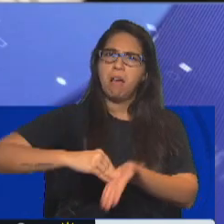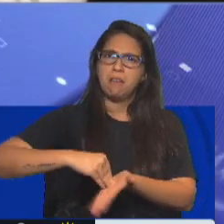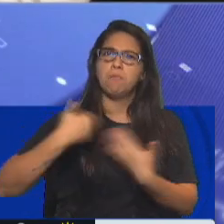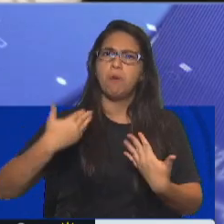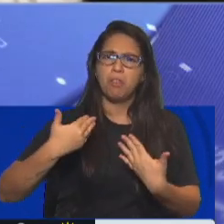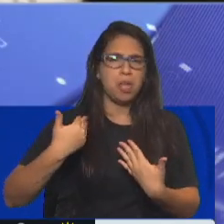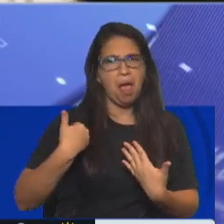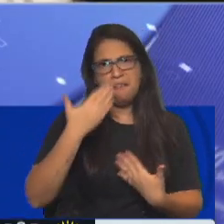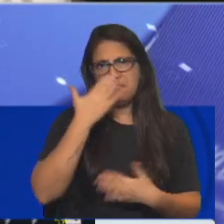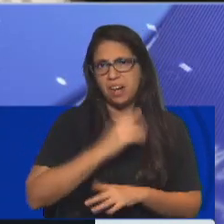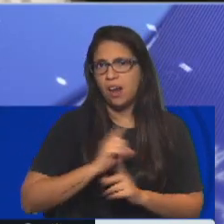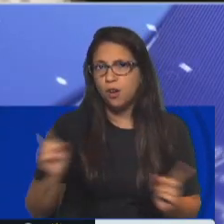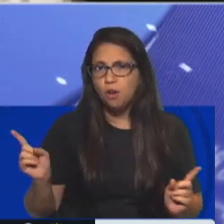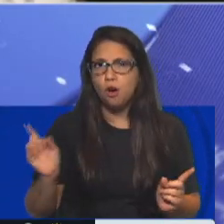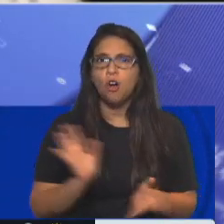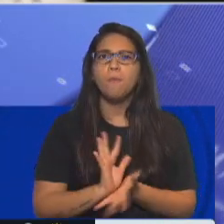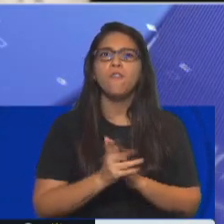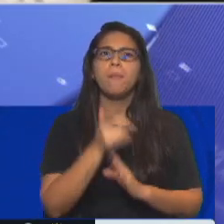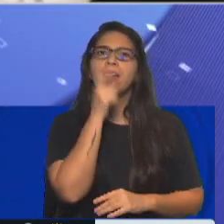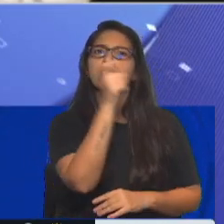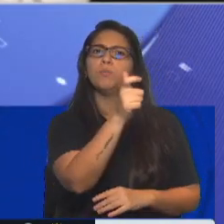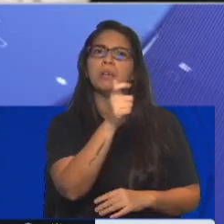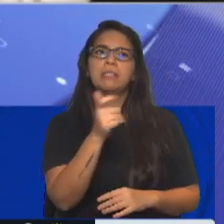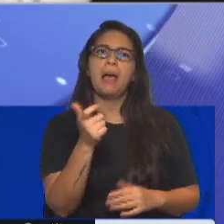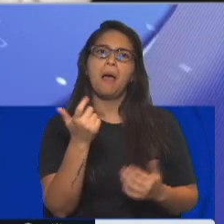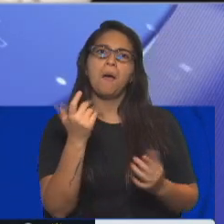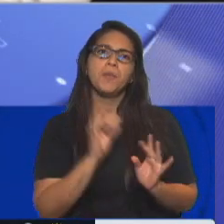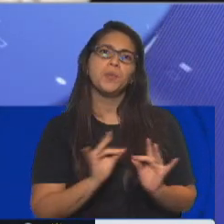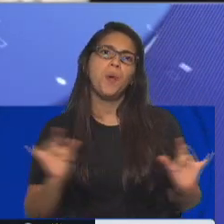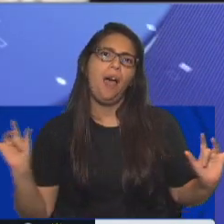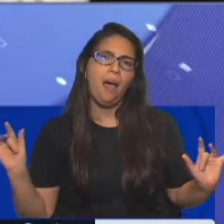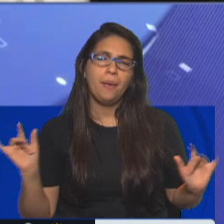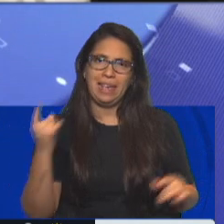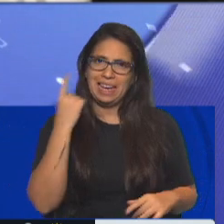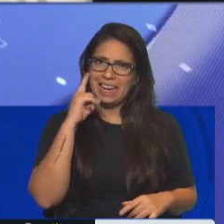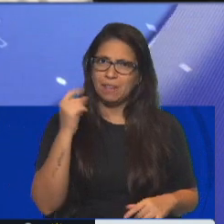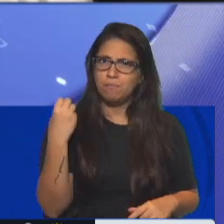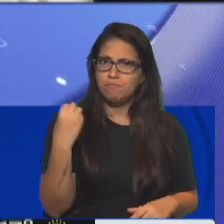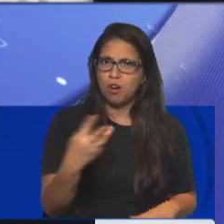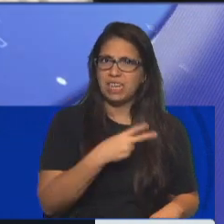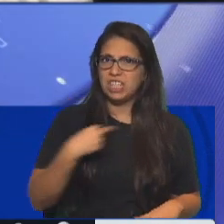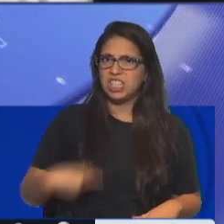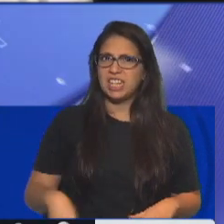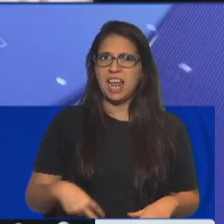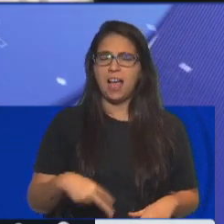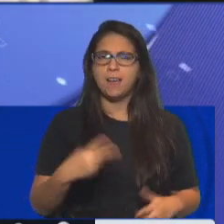como que fue una respuesta bastante tibia, si se quiere? ¿Crees que tiene que ver con esto de una China que no quiere